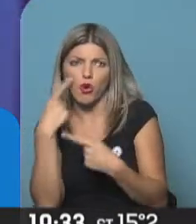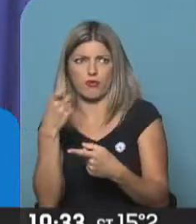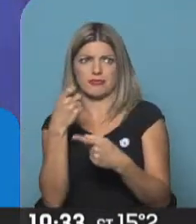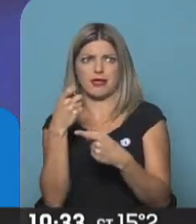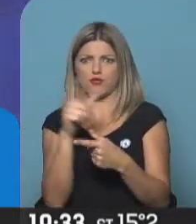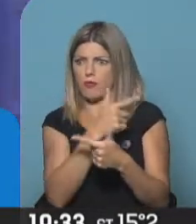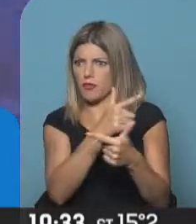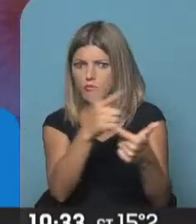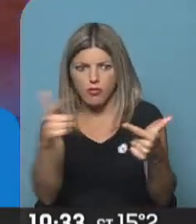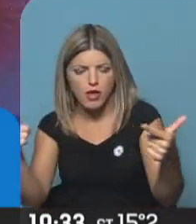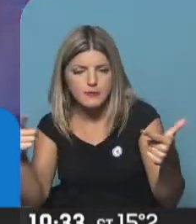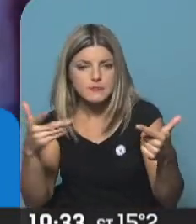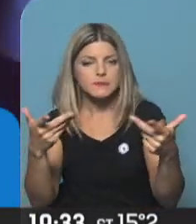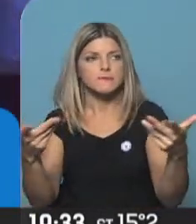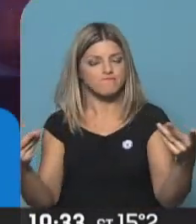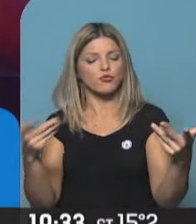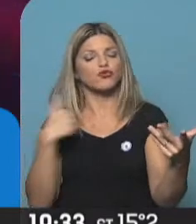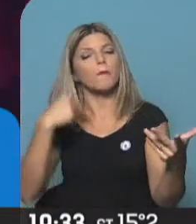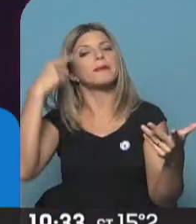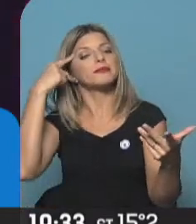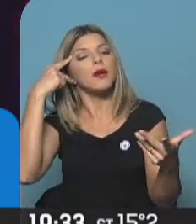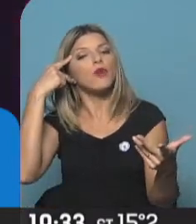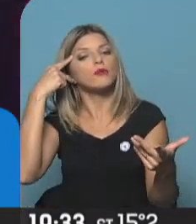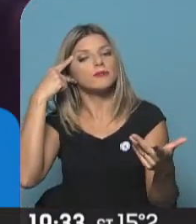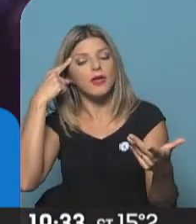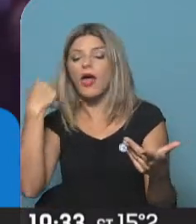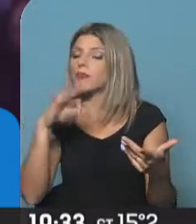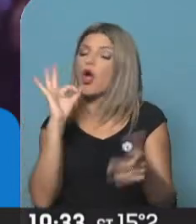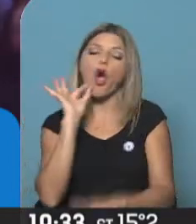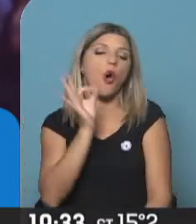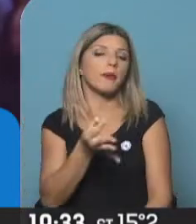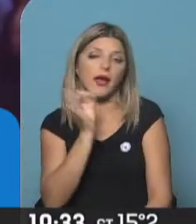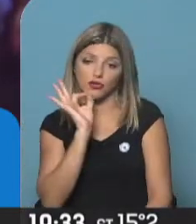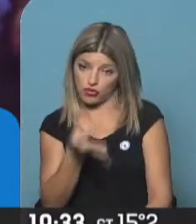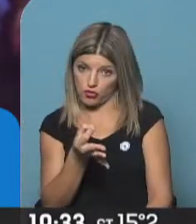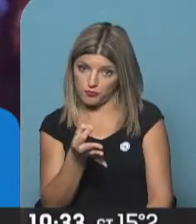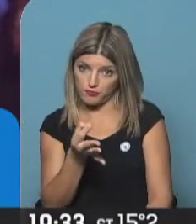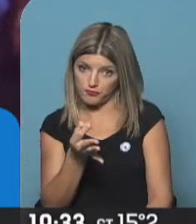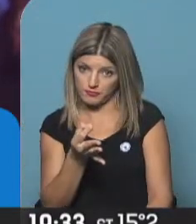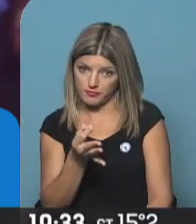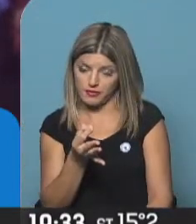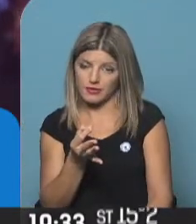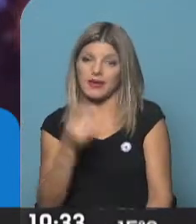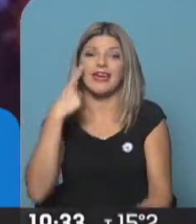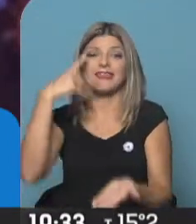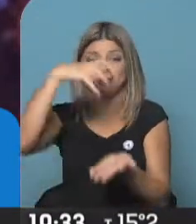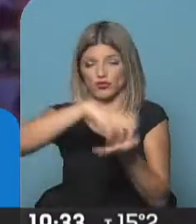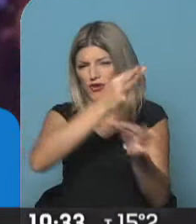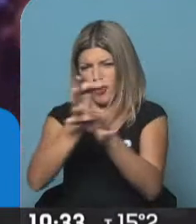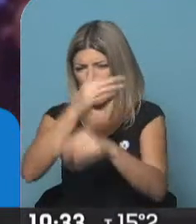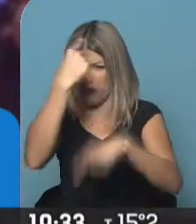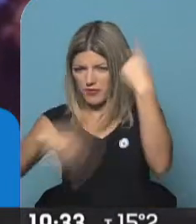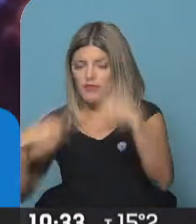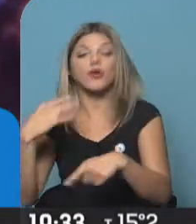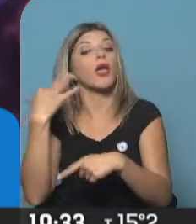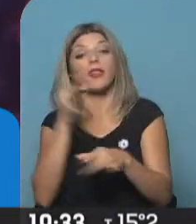sobre eso y trabajamos con los ministros en poder incluir de manera obligatoria un espacio curricular en realidad un espacio institucional en el cual tiene que darse la